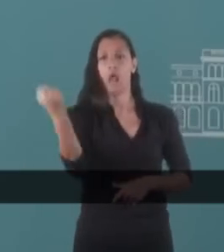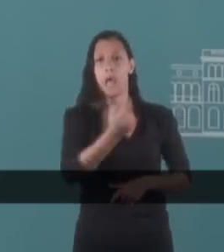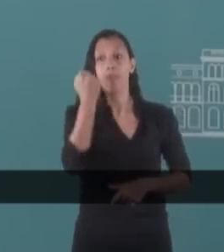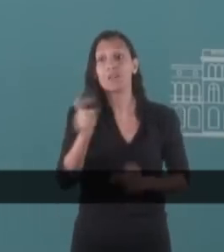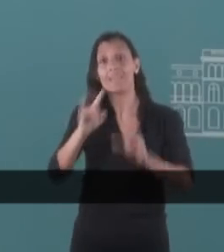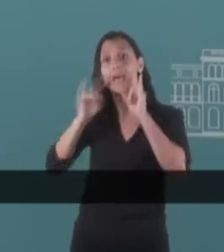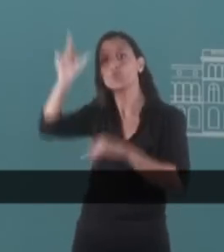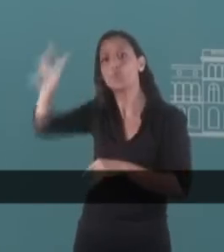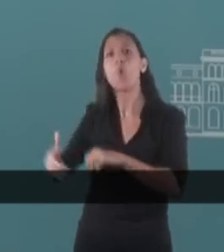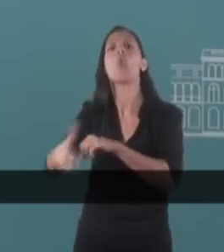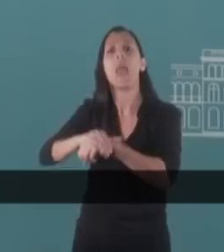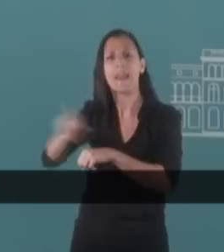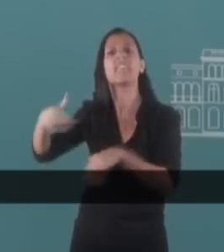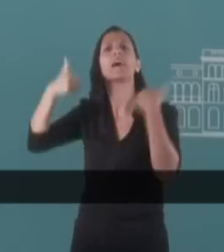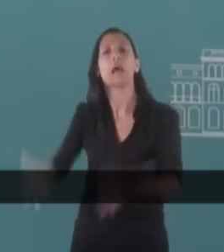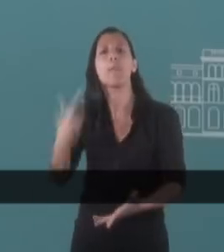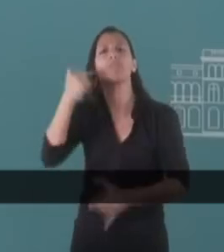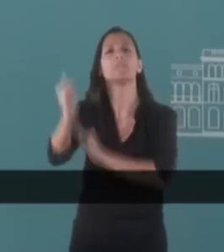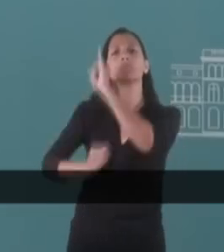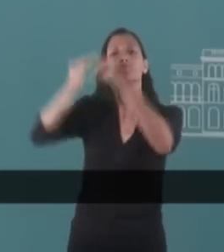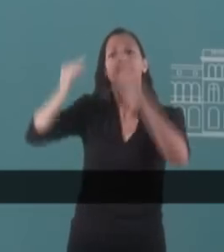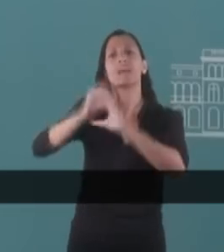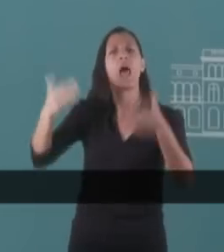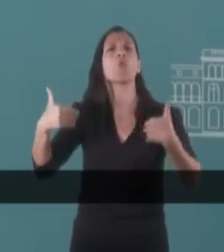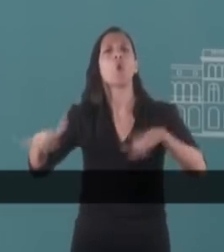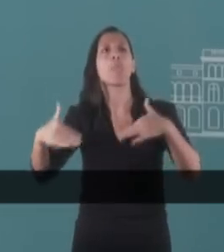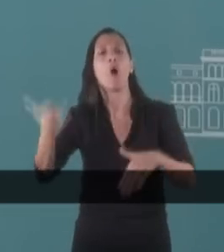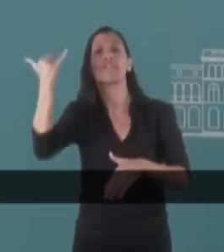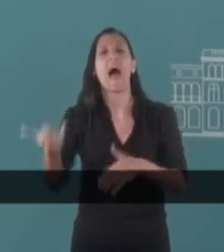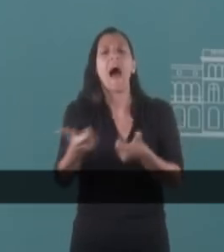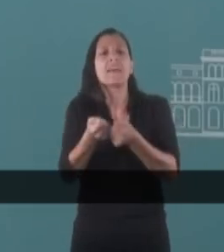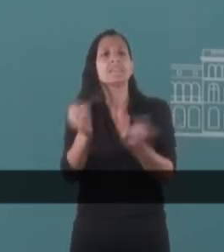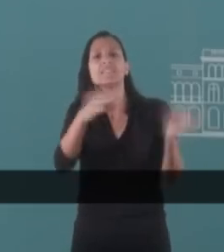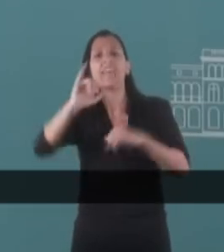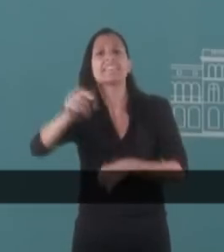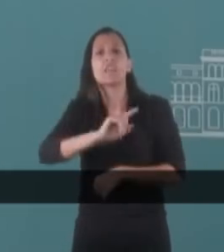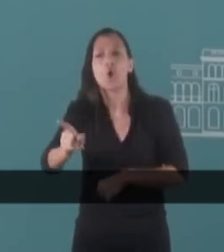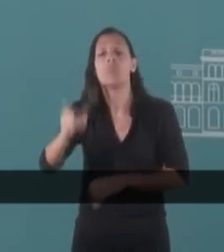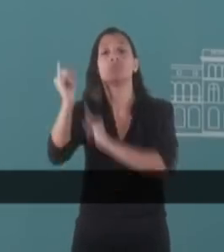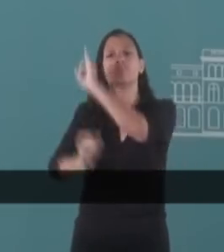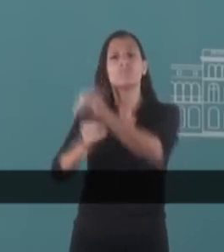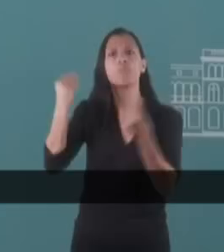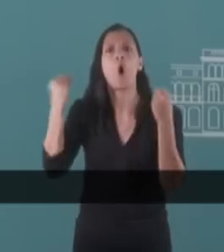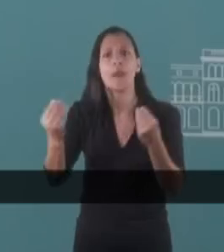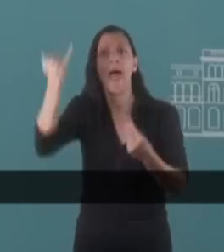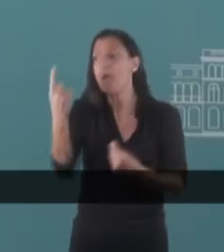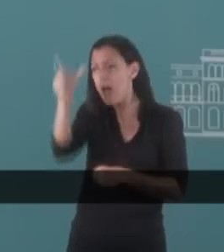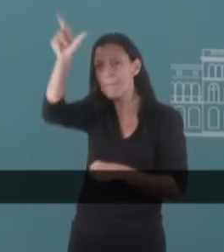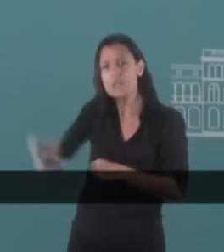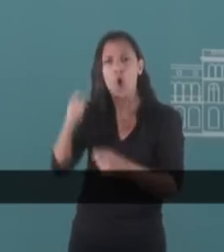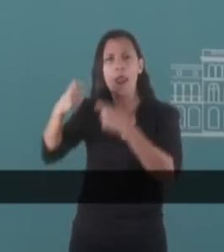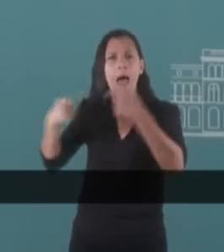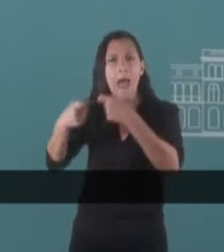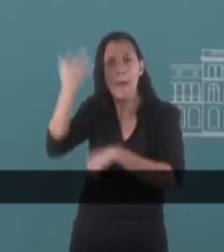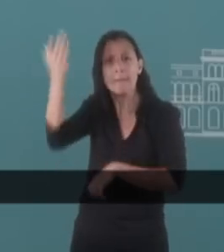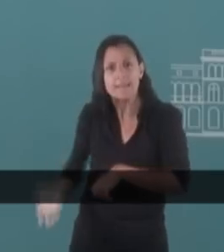Rodríguez Larreta sea capaz de explicar. No importa si hay chats o no hay chats, lo que tenemos que explicar es por qué hay un empresario de la Ciudad de Buenos Aires